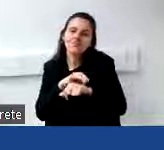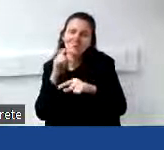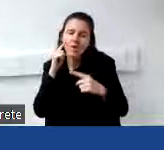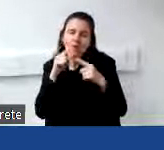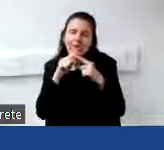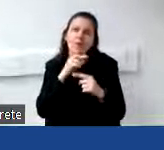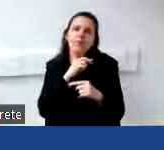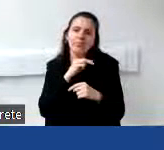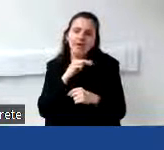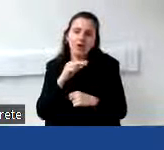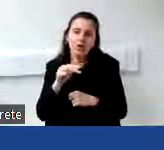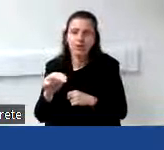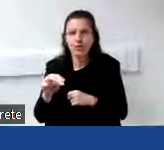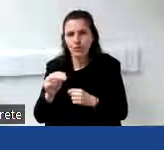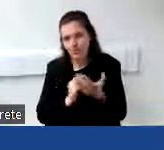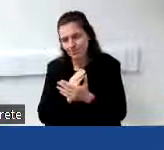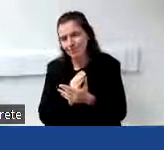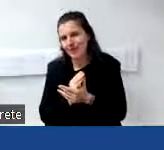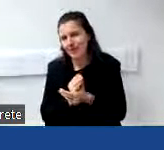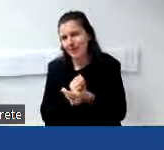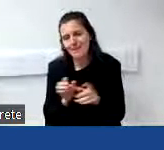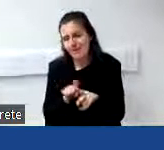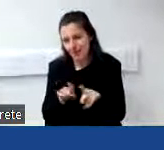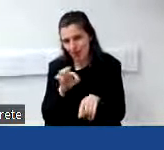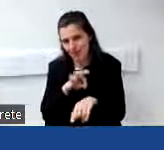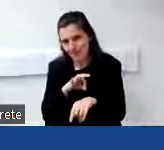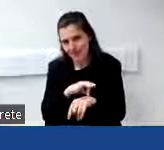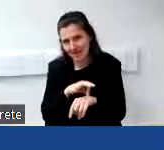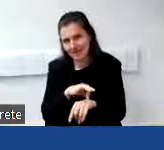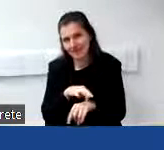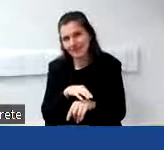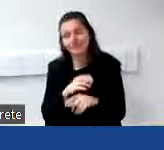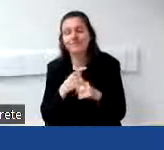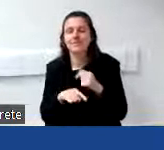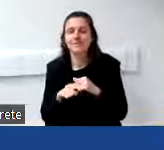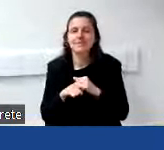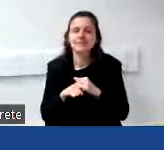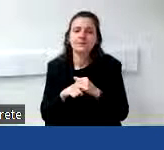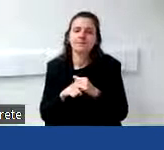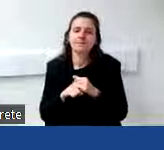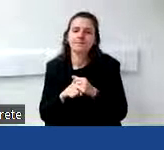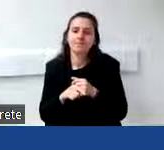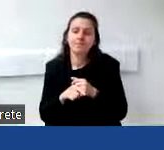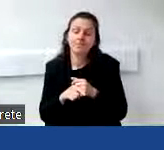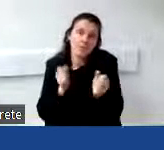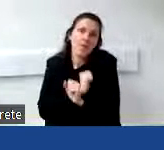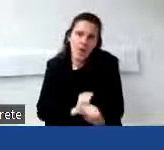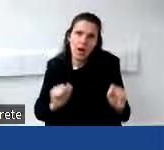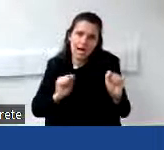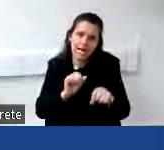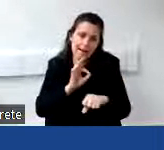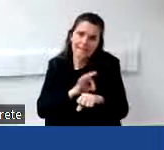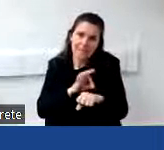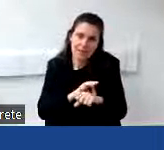multiplicidad de consultas y de médicos. Entonces, siempre tratar de, si la persona